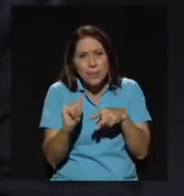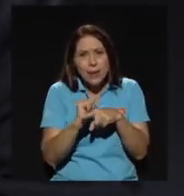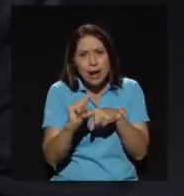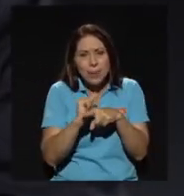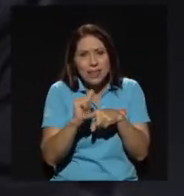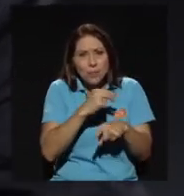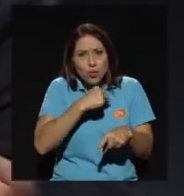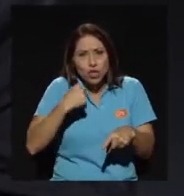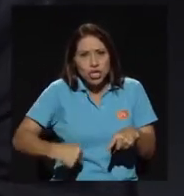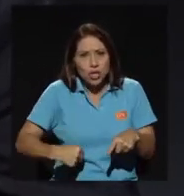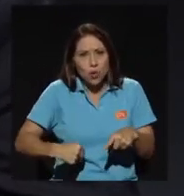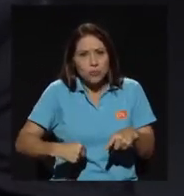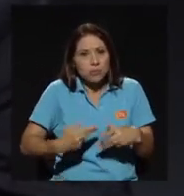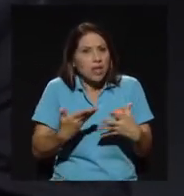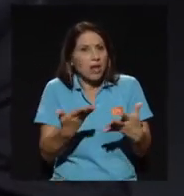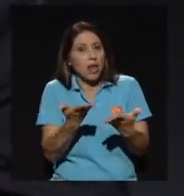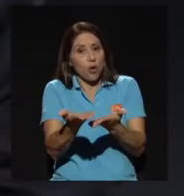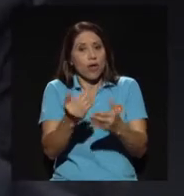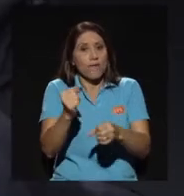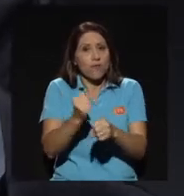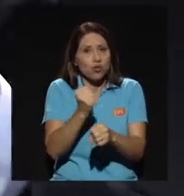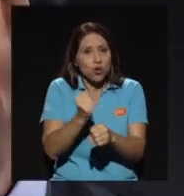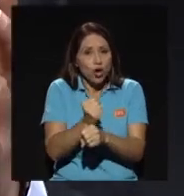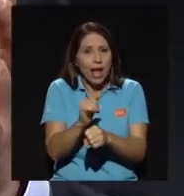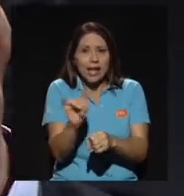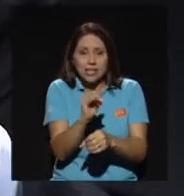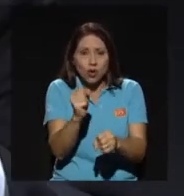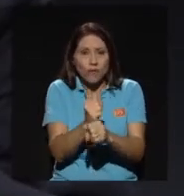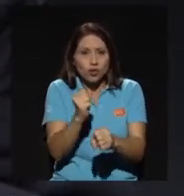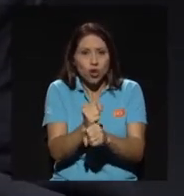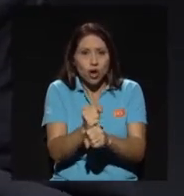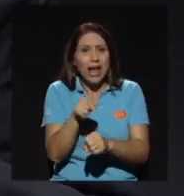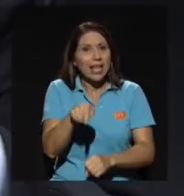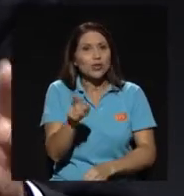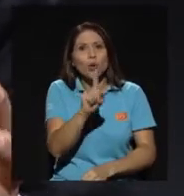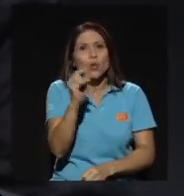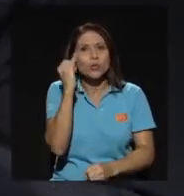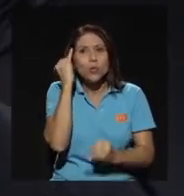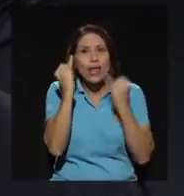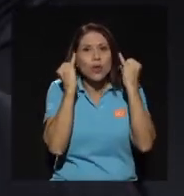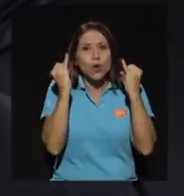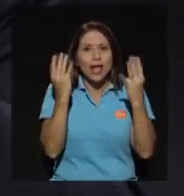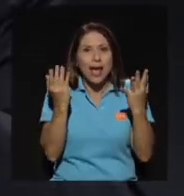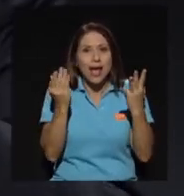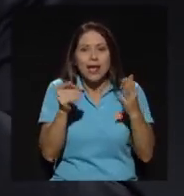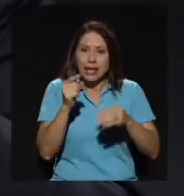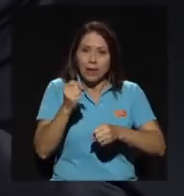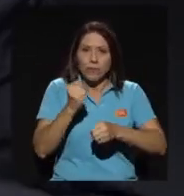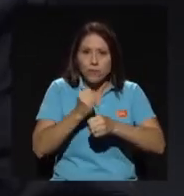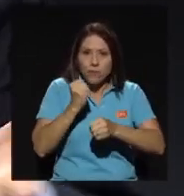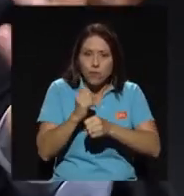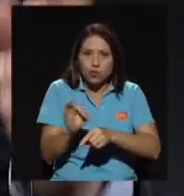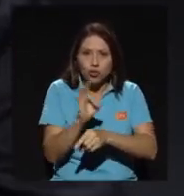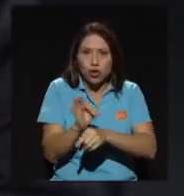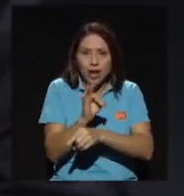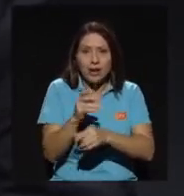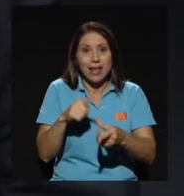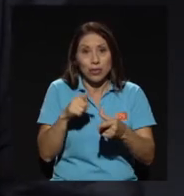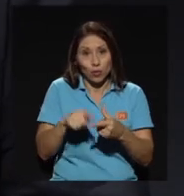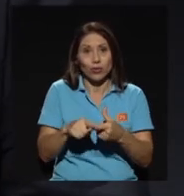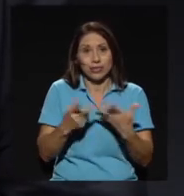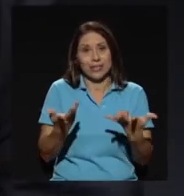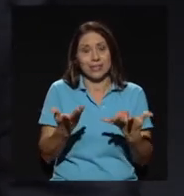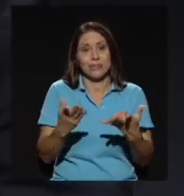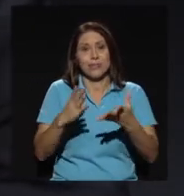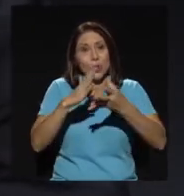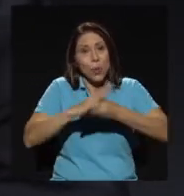funciona es lo que funciona y esa es no ideología sino era funcionar entonces él cuenta la historia